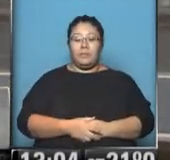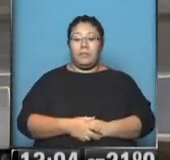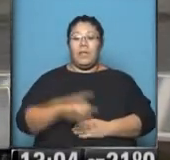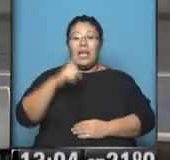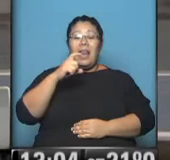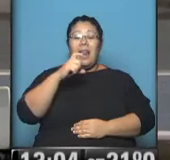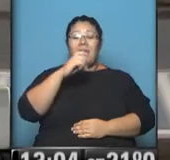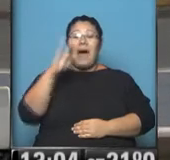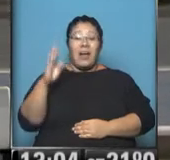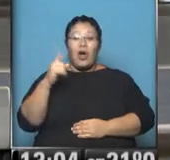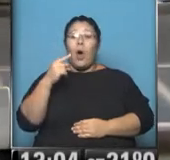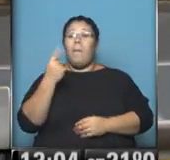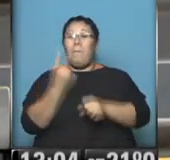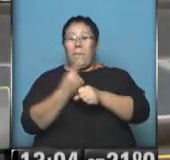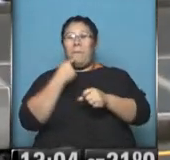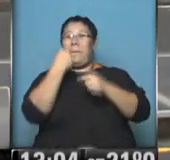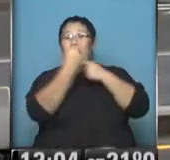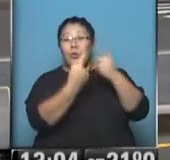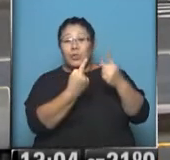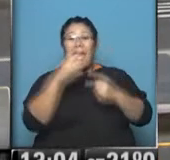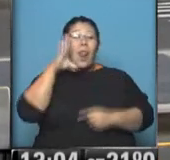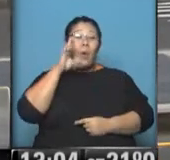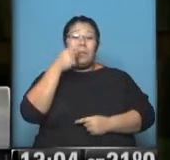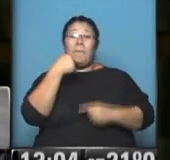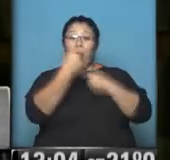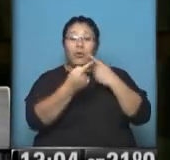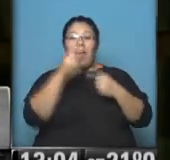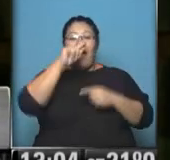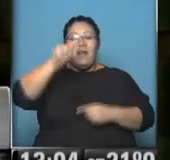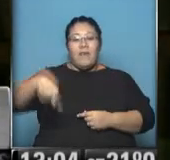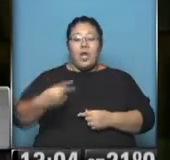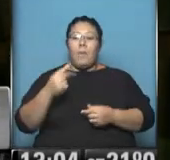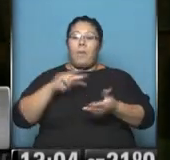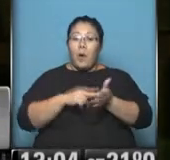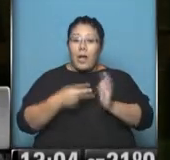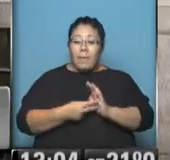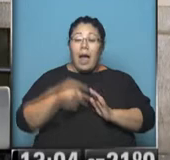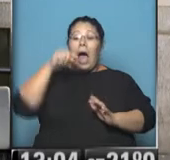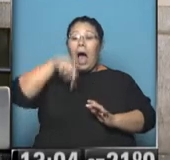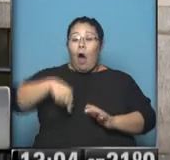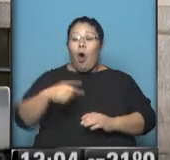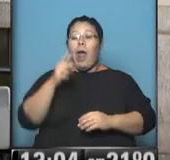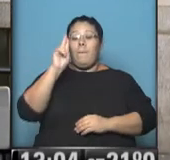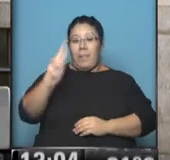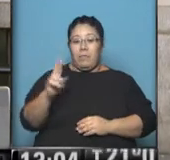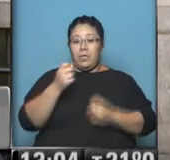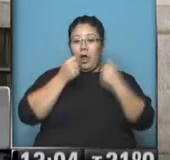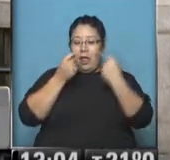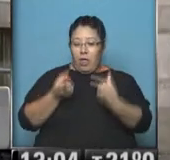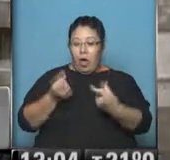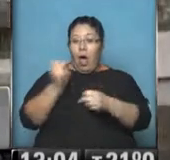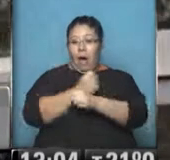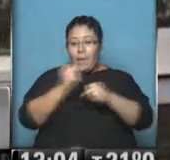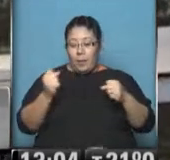debería haber hecho. Pero bueno, por ahora, por el momento, parece que no hay un conflicto en ciernes, si esta es la